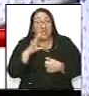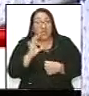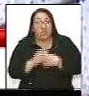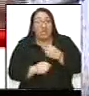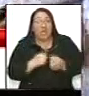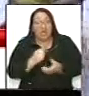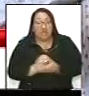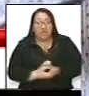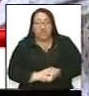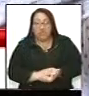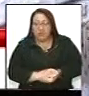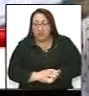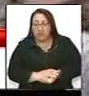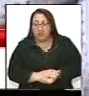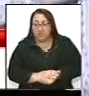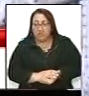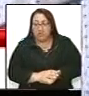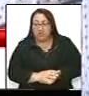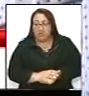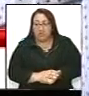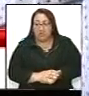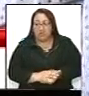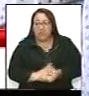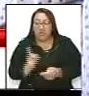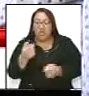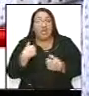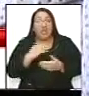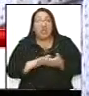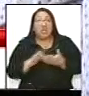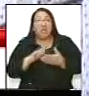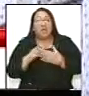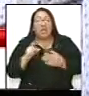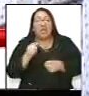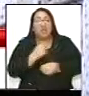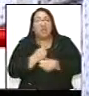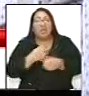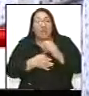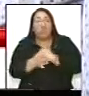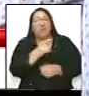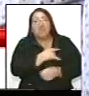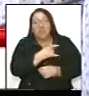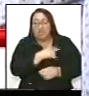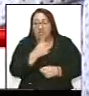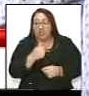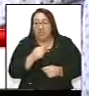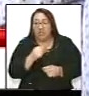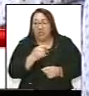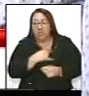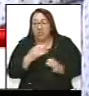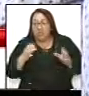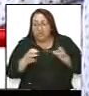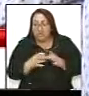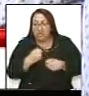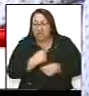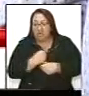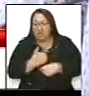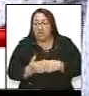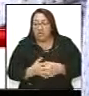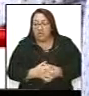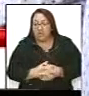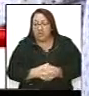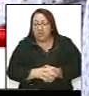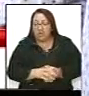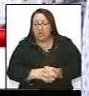años, no conseguía su licenciamiento, mientras que la universidad chiquita, la que estaba funcionando